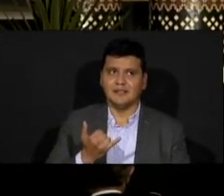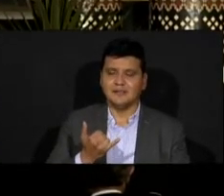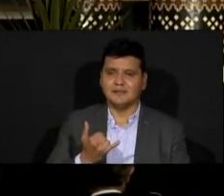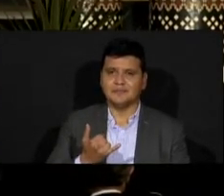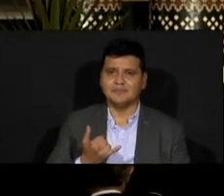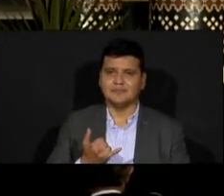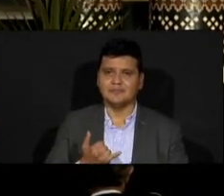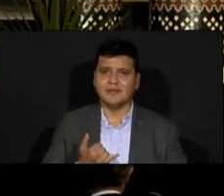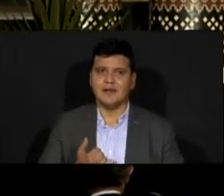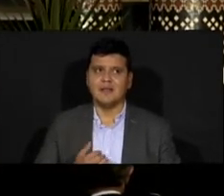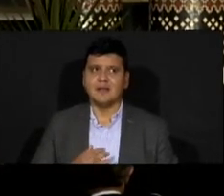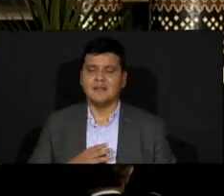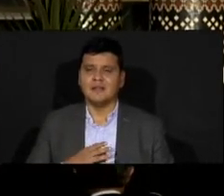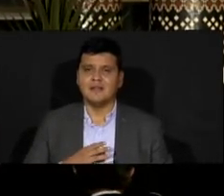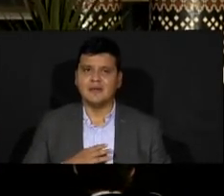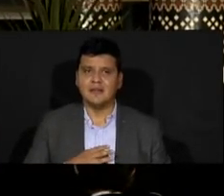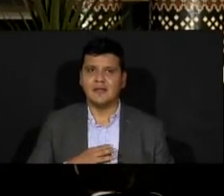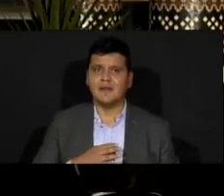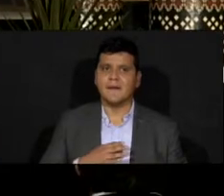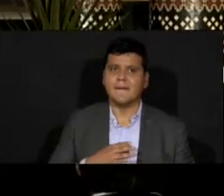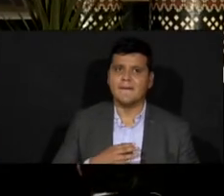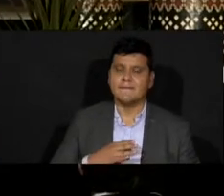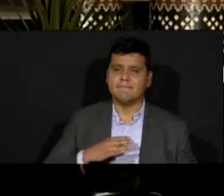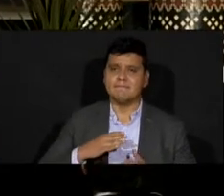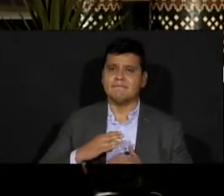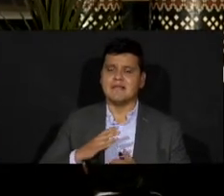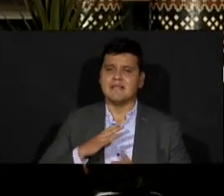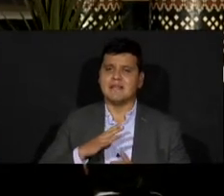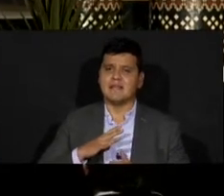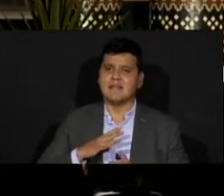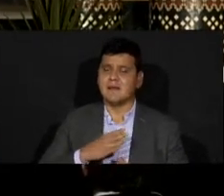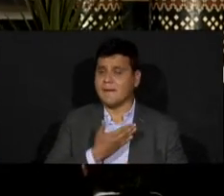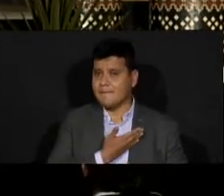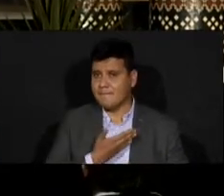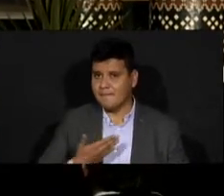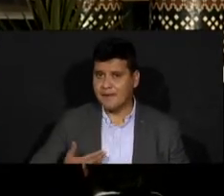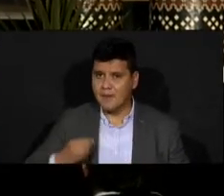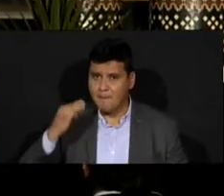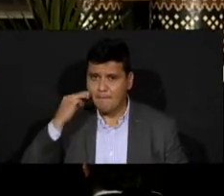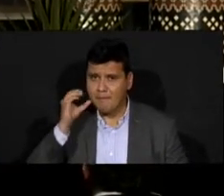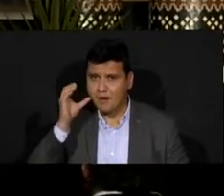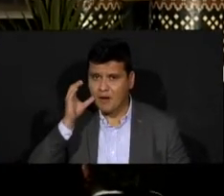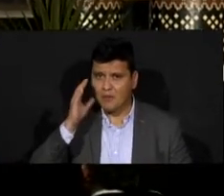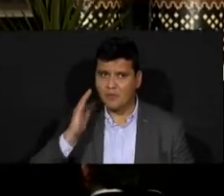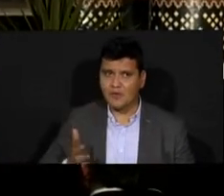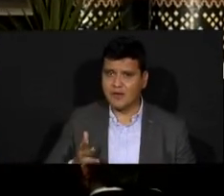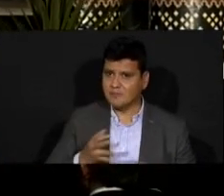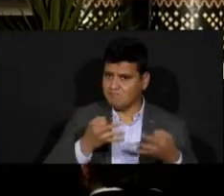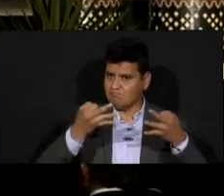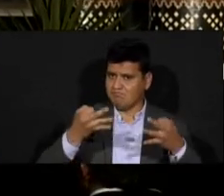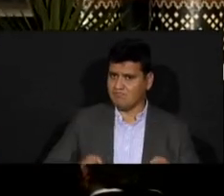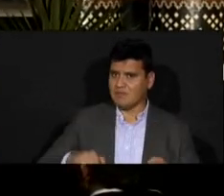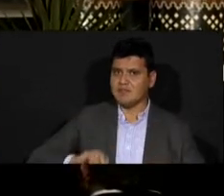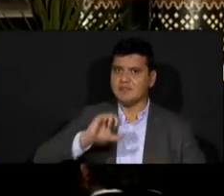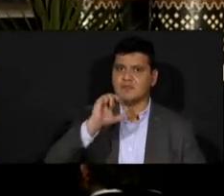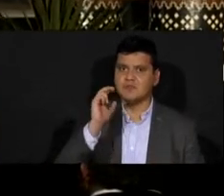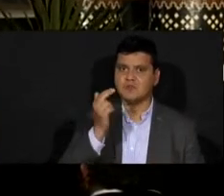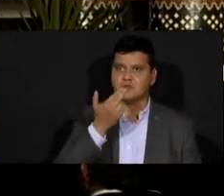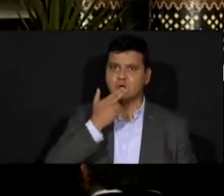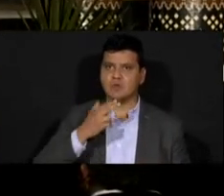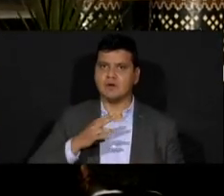María Eugenia Campos Galván gobernadora electa del Estado Libre y Soberano de Chihuahua.